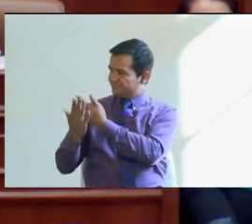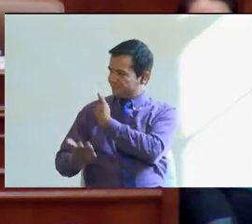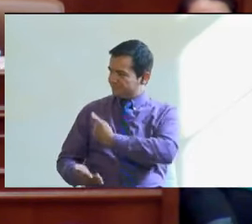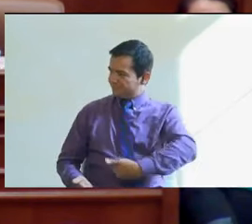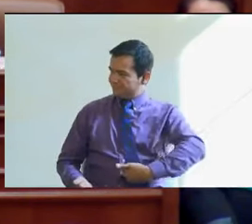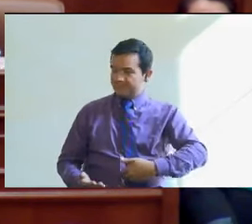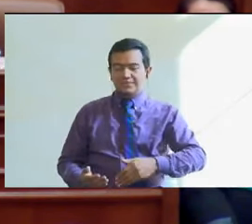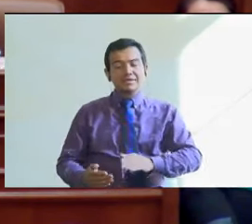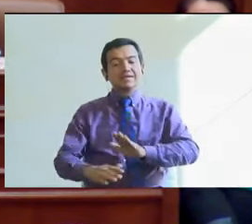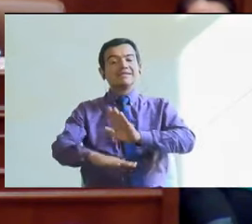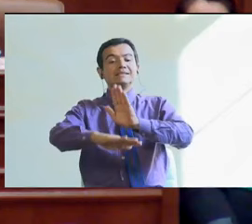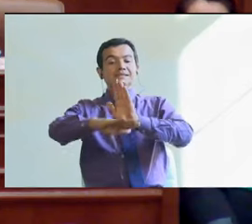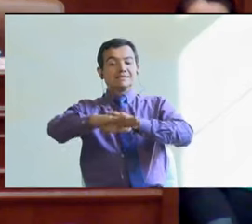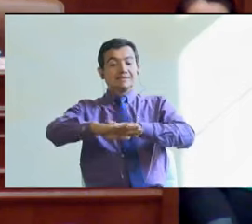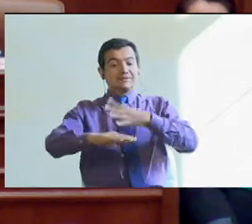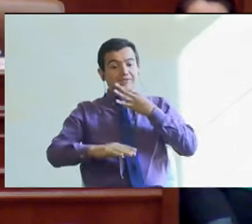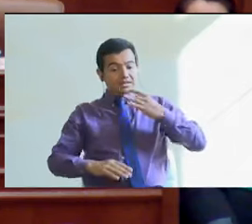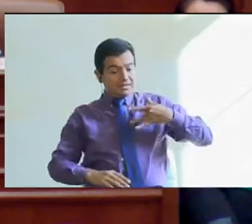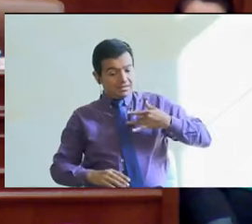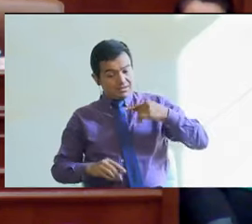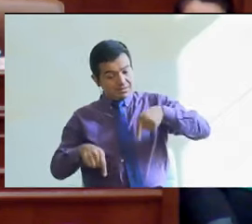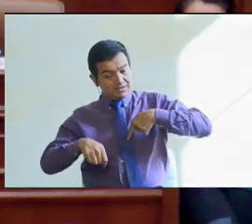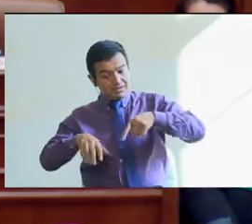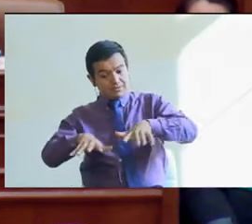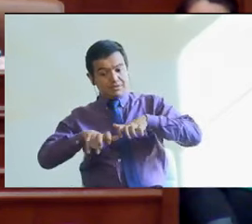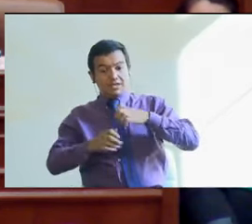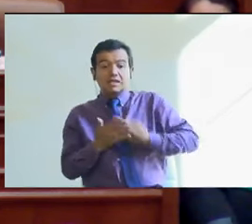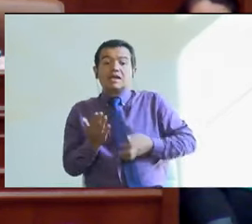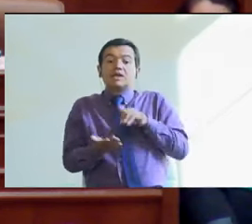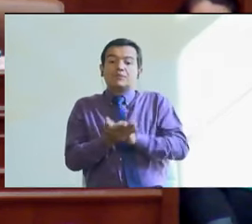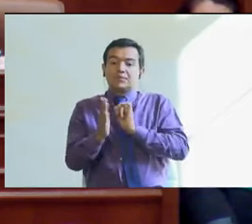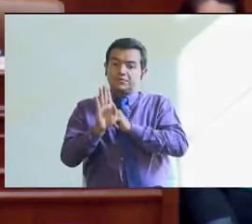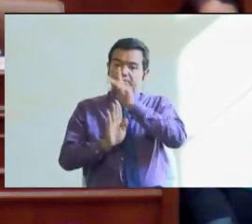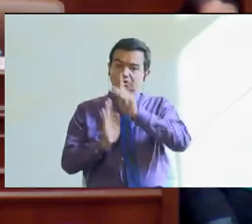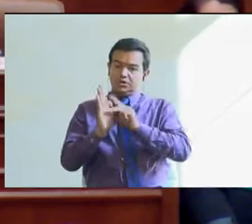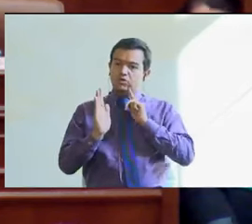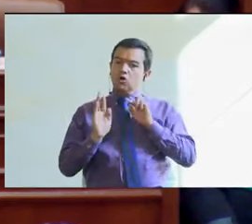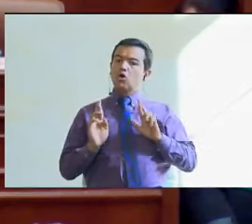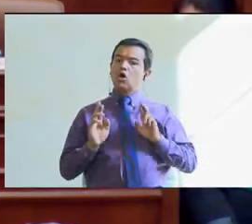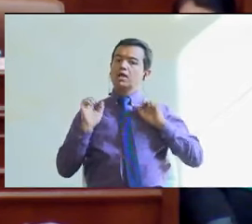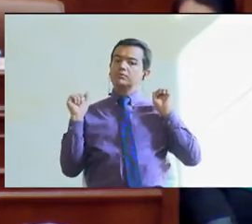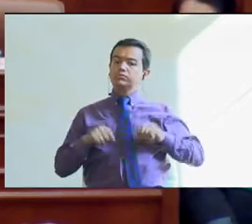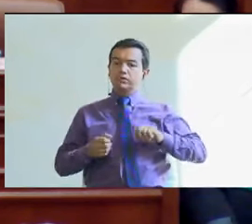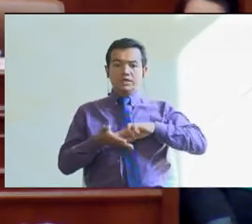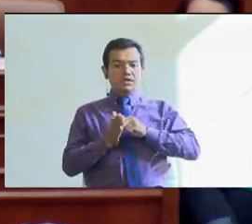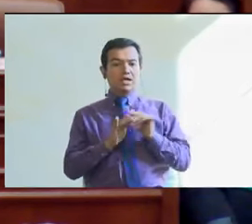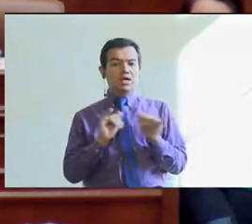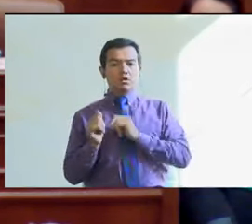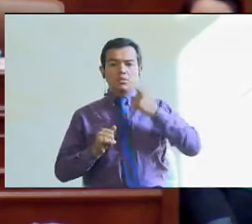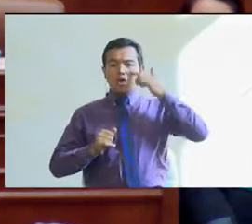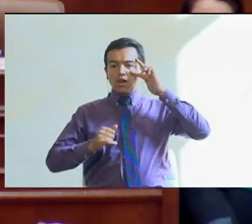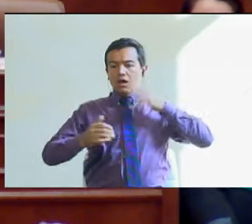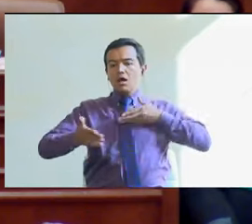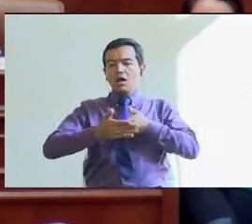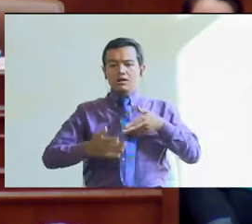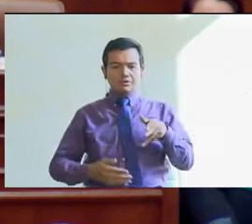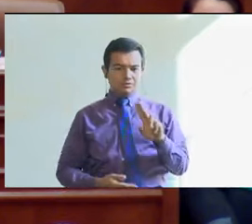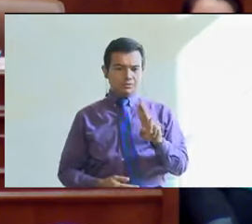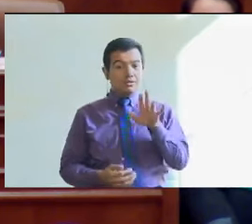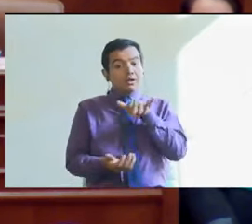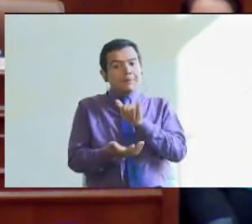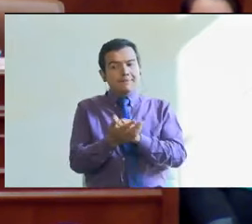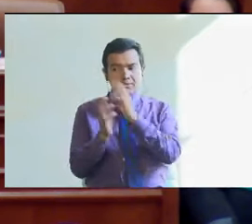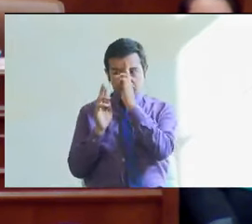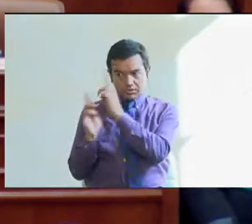para sentir de esta plenaria es que este proyecto se ha aprobado no saboteado con el respeto que se merecen los